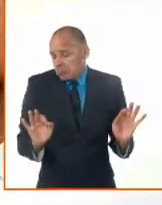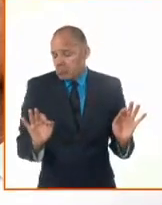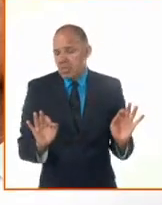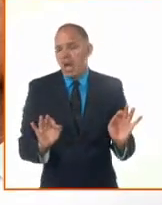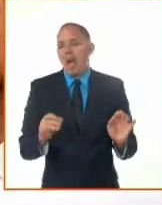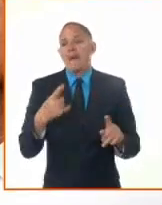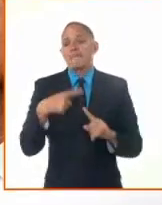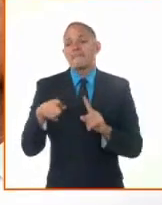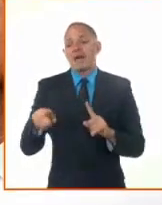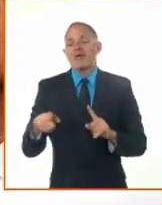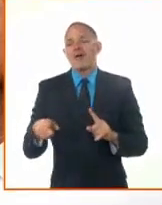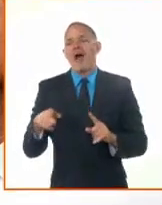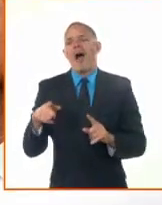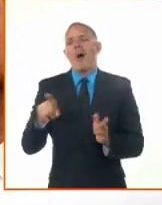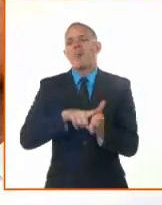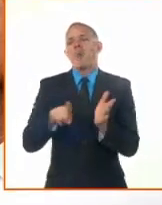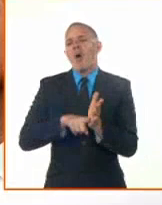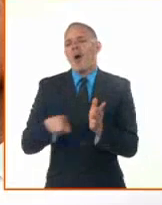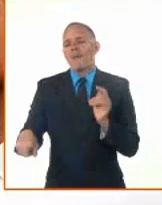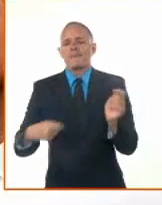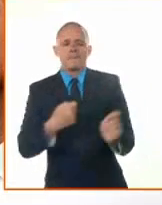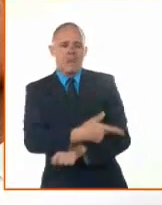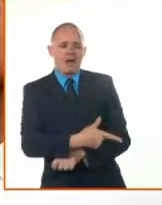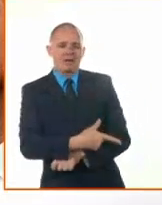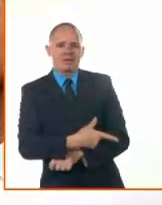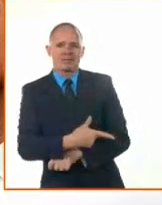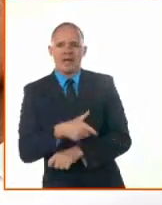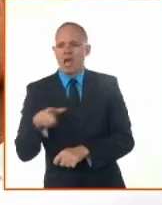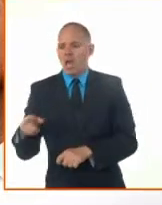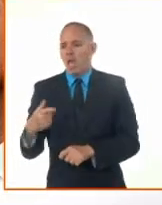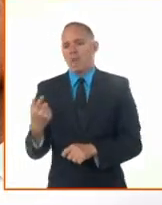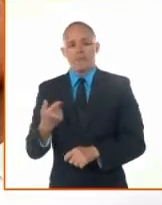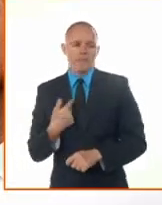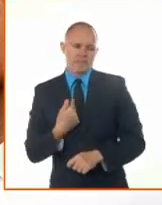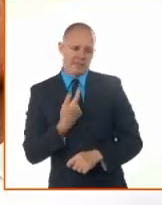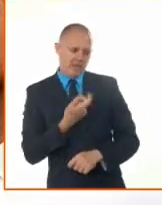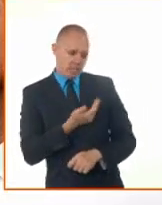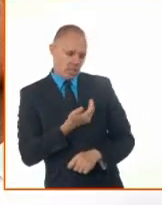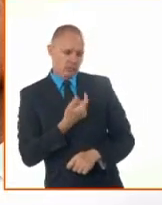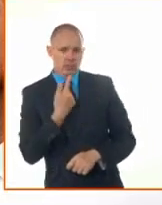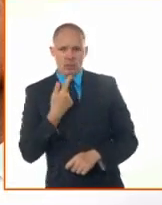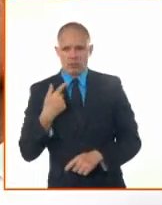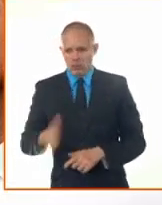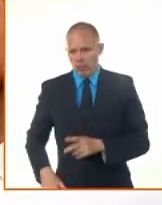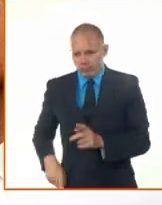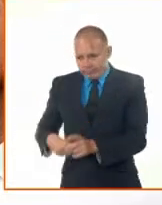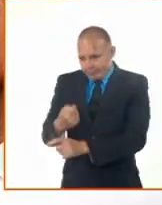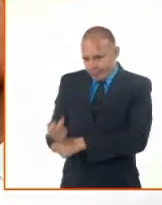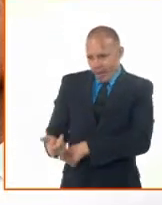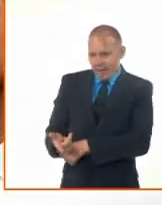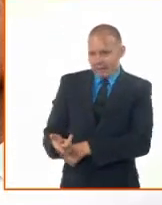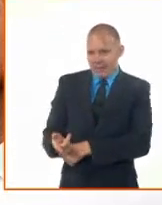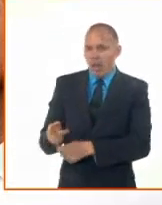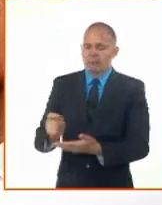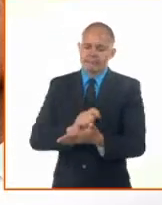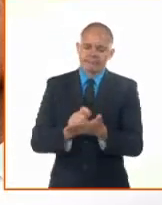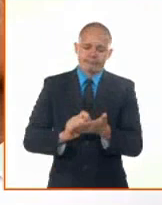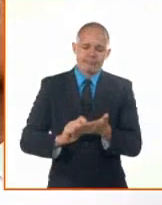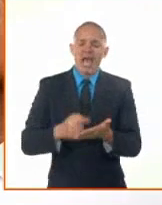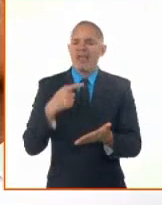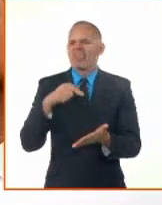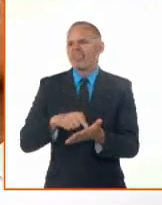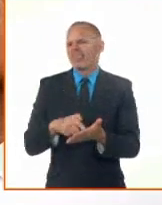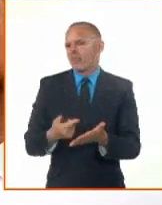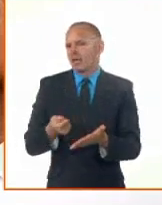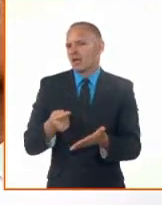cuando era el dinero para pagarle a la estrella de cine pornográfico es un delito menor pero sin embargo si ese